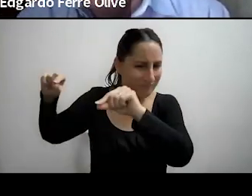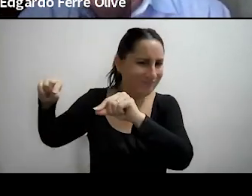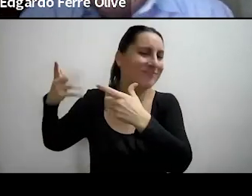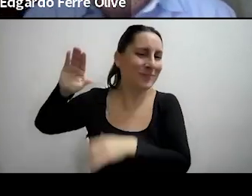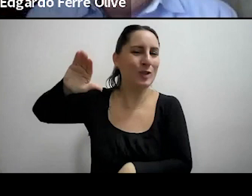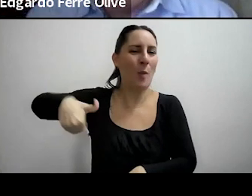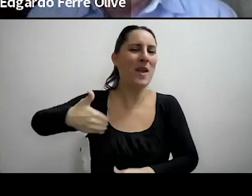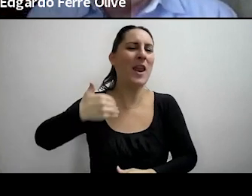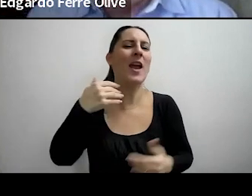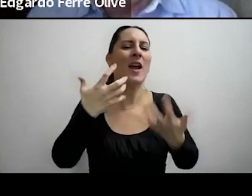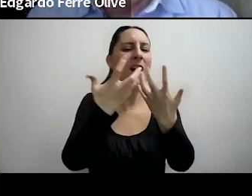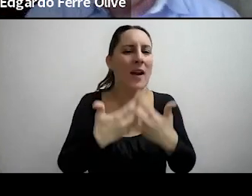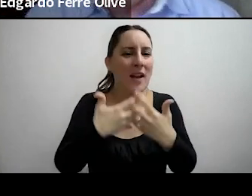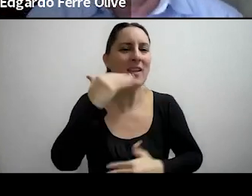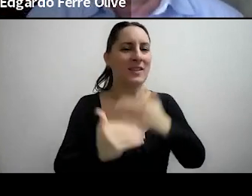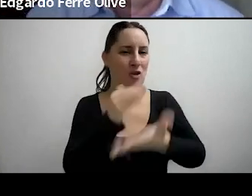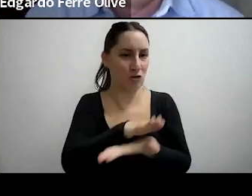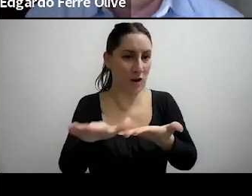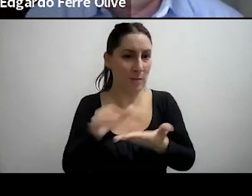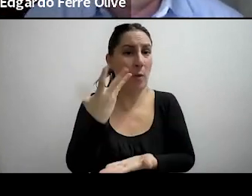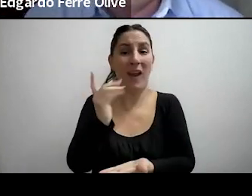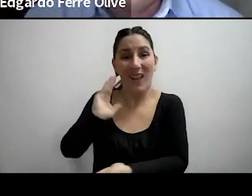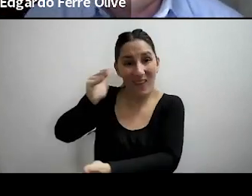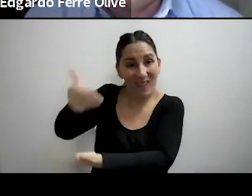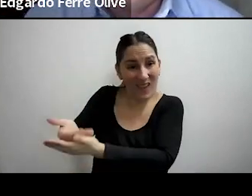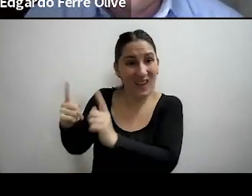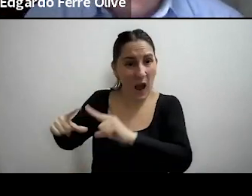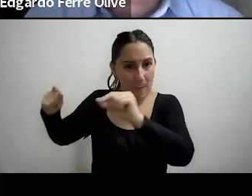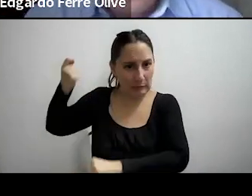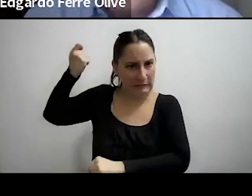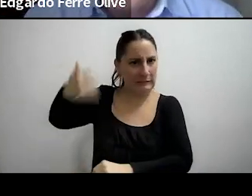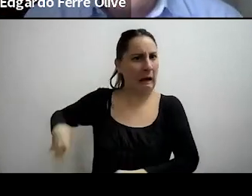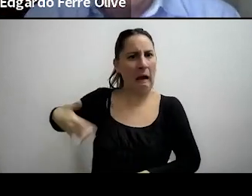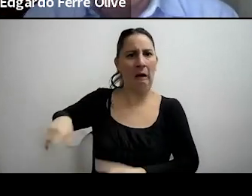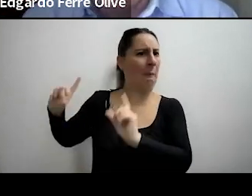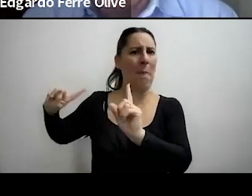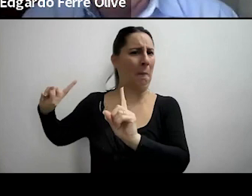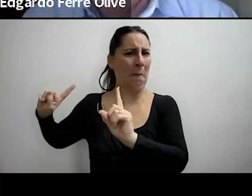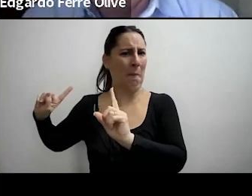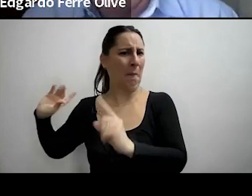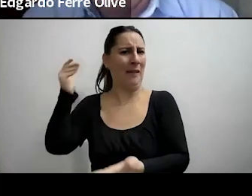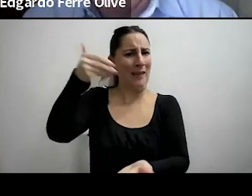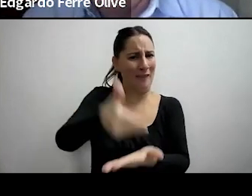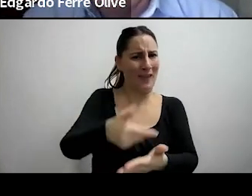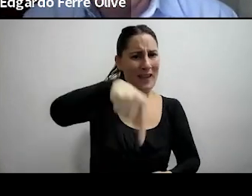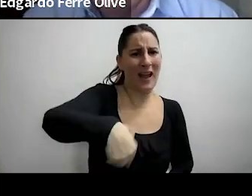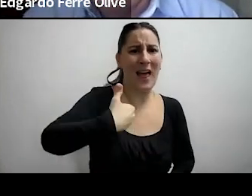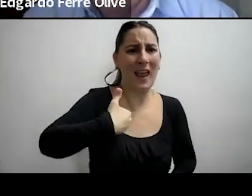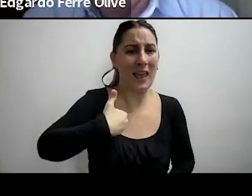¿Por qué? Porque en vez de hacer la inversión en Japón con un costo muy alto, lo hacía en Argentina, por